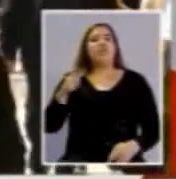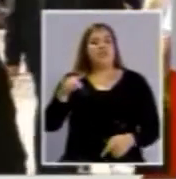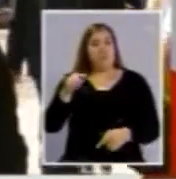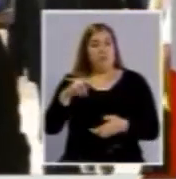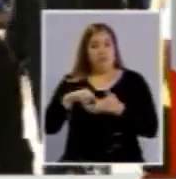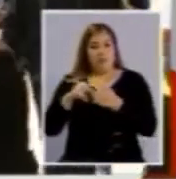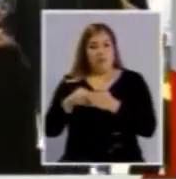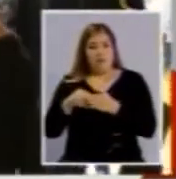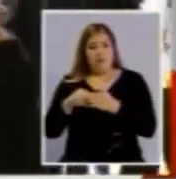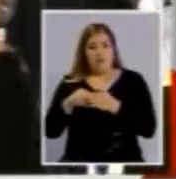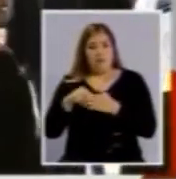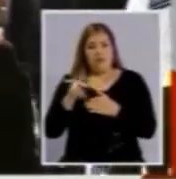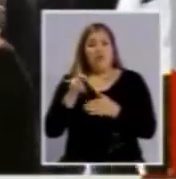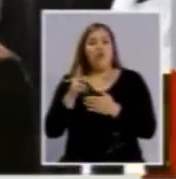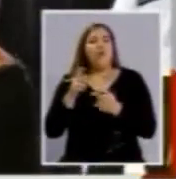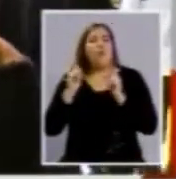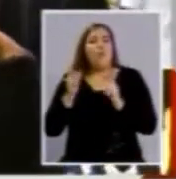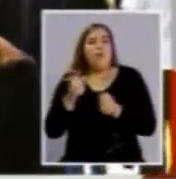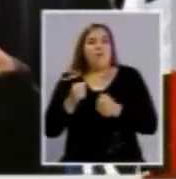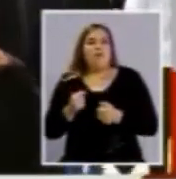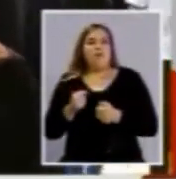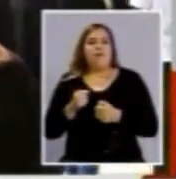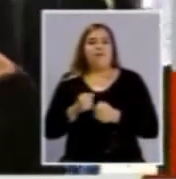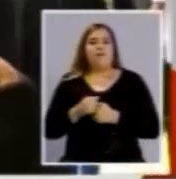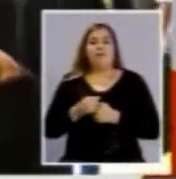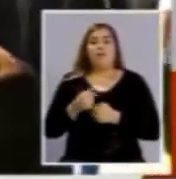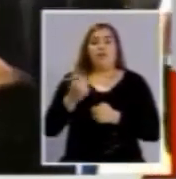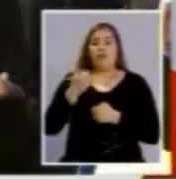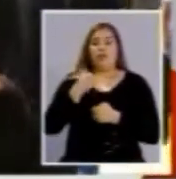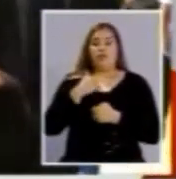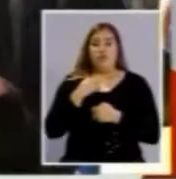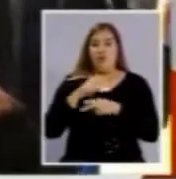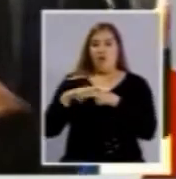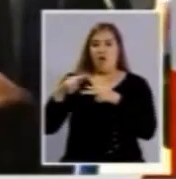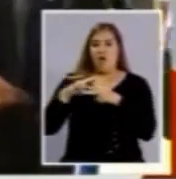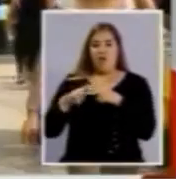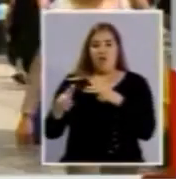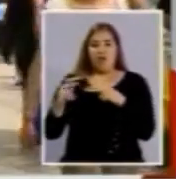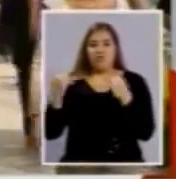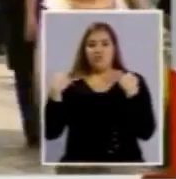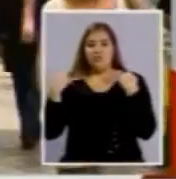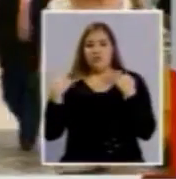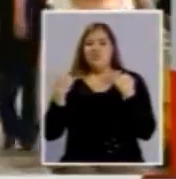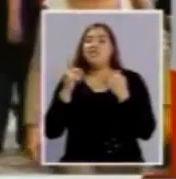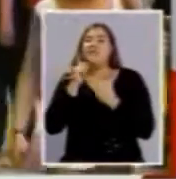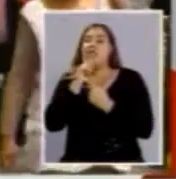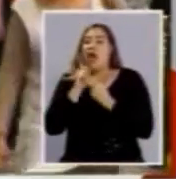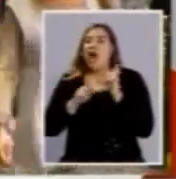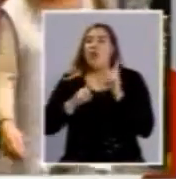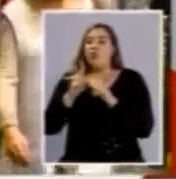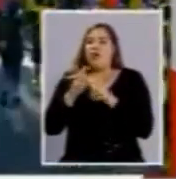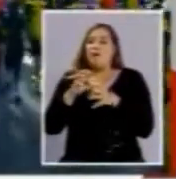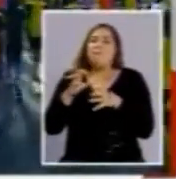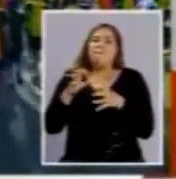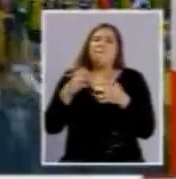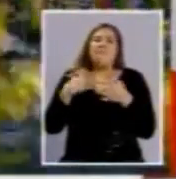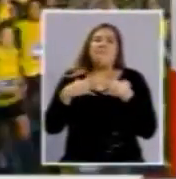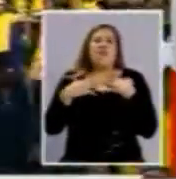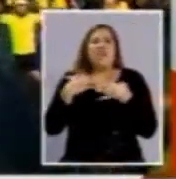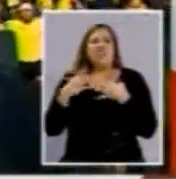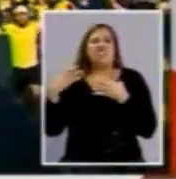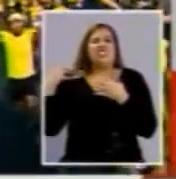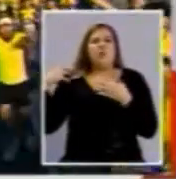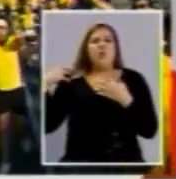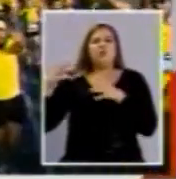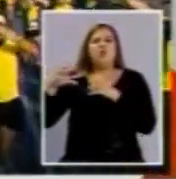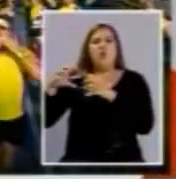caminar? Acá tenemos que pensar que cada vez que yo realizo actividad física debo experimentar ciertas molestias musculares, porque evidentemente